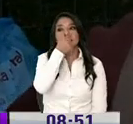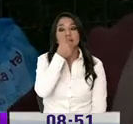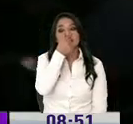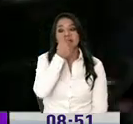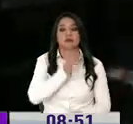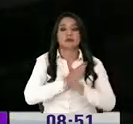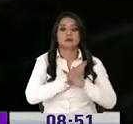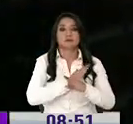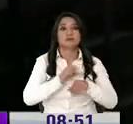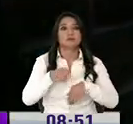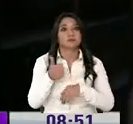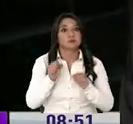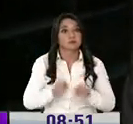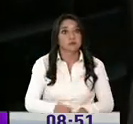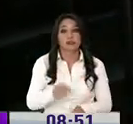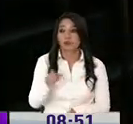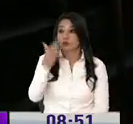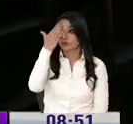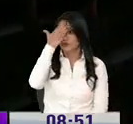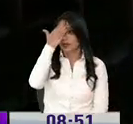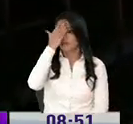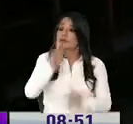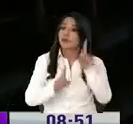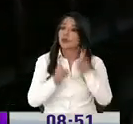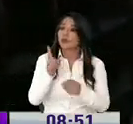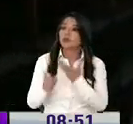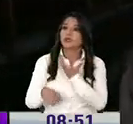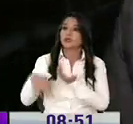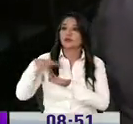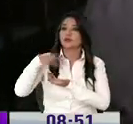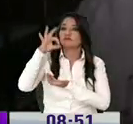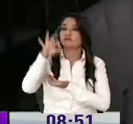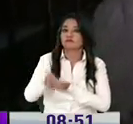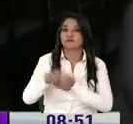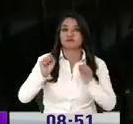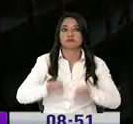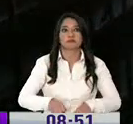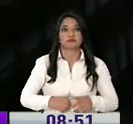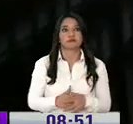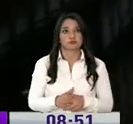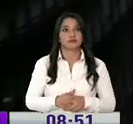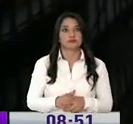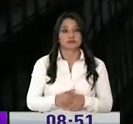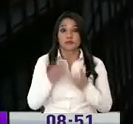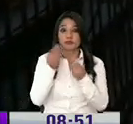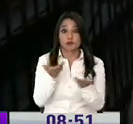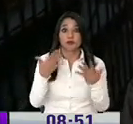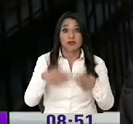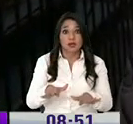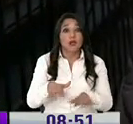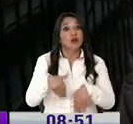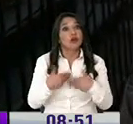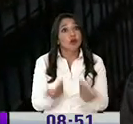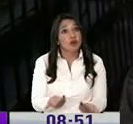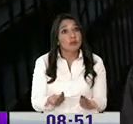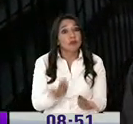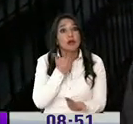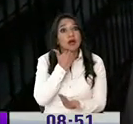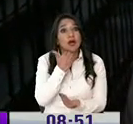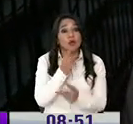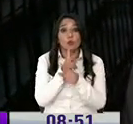solamente el virus. ¿Tiene mayor conocimiento del coronavirus? No. ¿Y se ha informado a lo mejor cómo es alguna manera